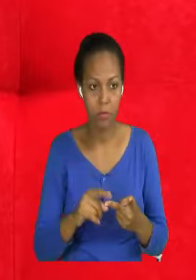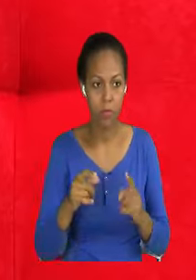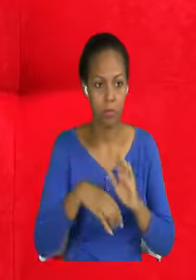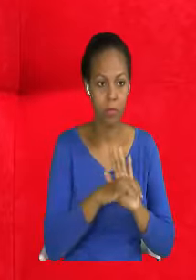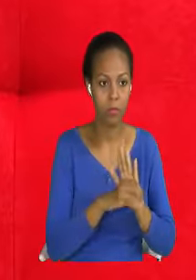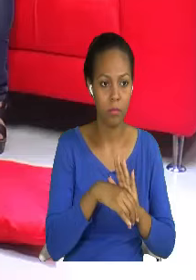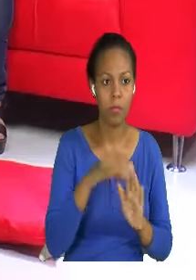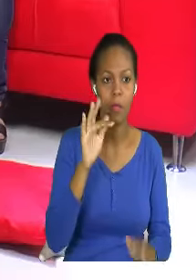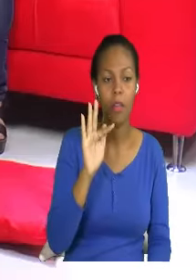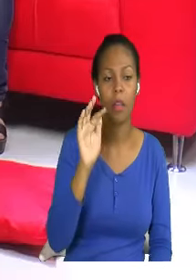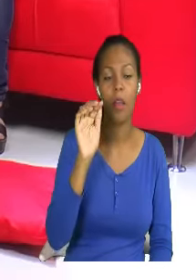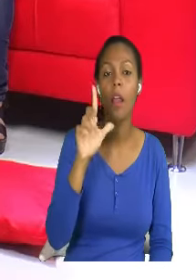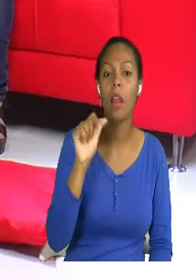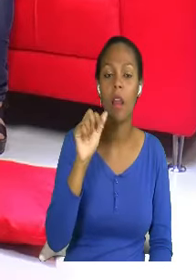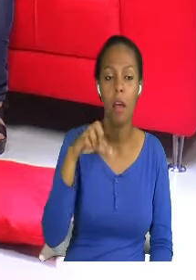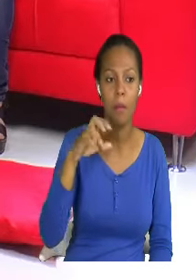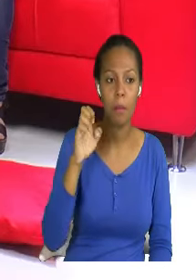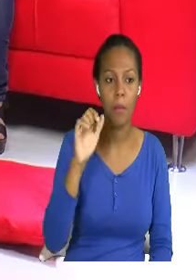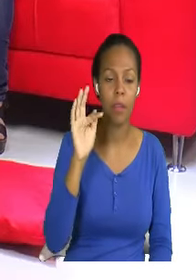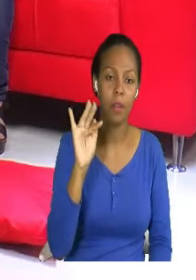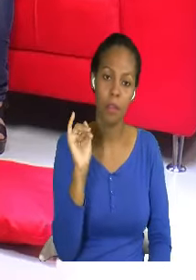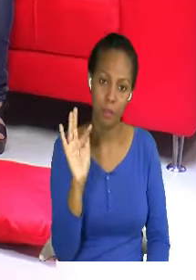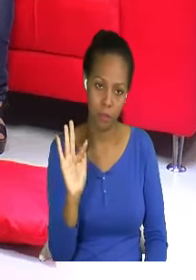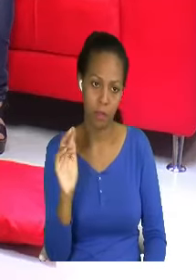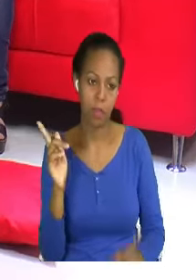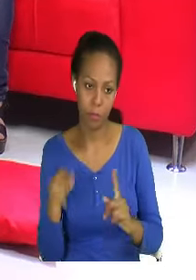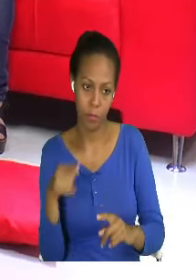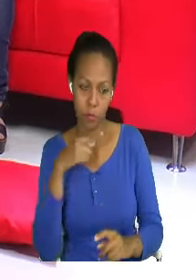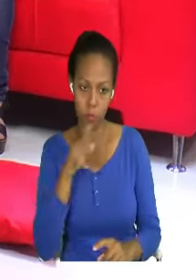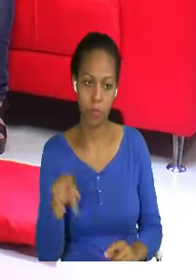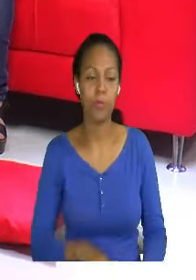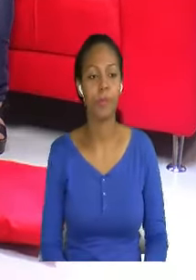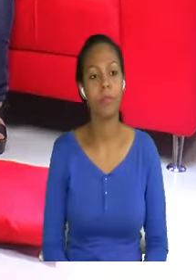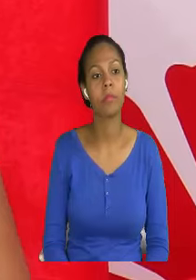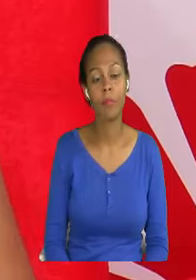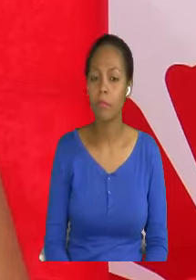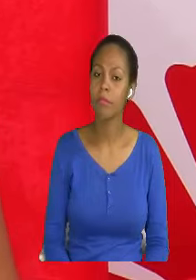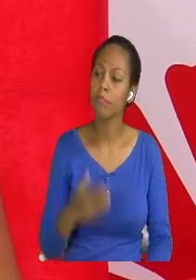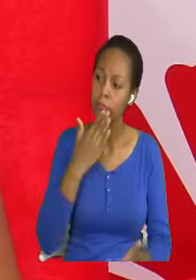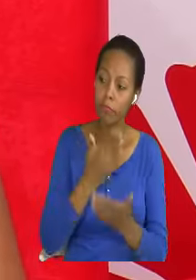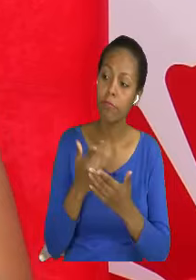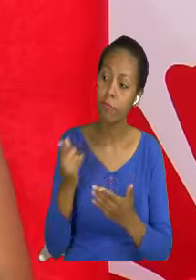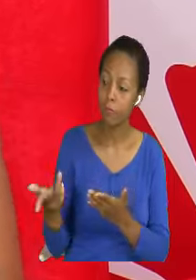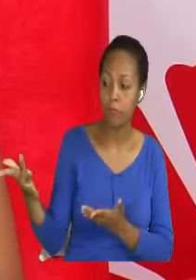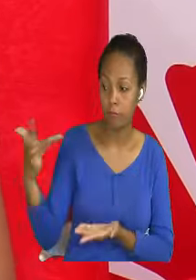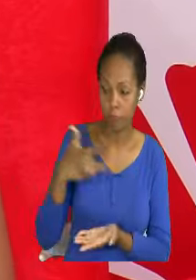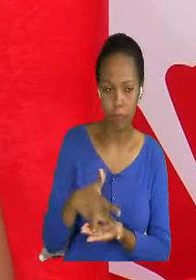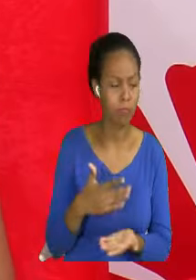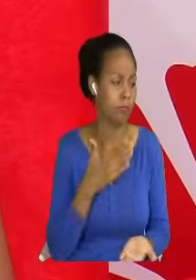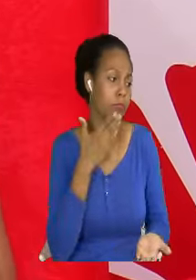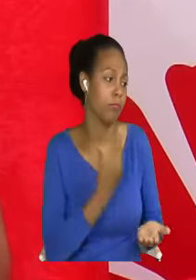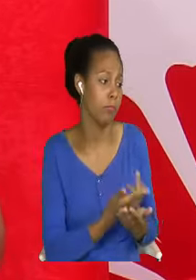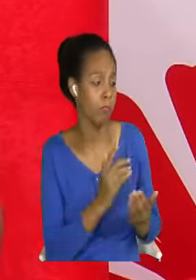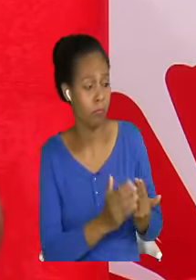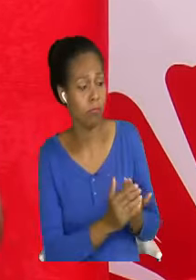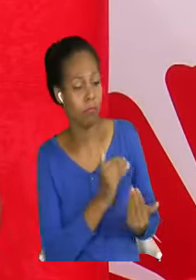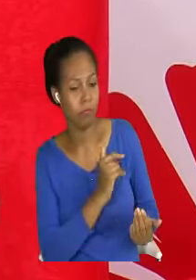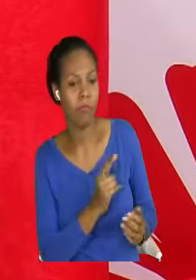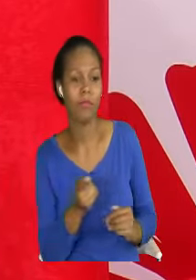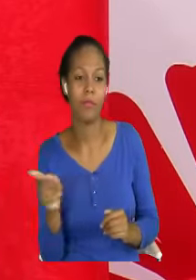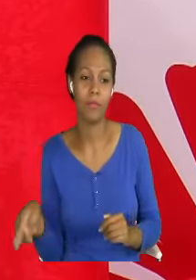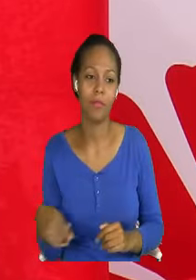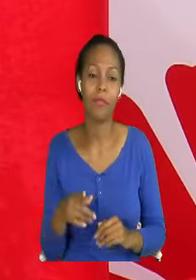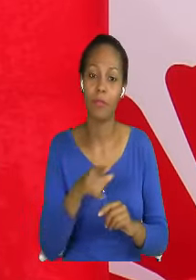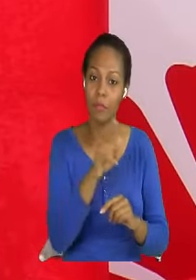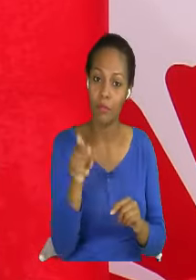Coquette. Bueno, muchísimas gracias, Luisa, por estar aquí con nosotros y gracias haber compartido. Gracias a ustedes por la invitación. Todo lo de tu tienda. Bueno, ustedes